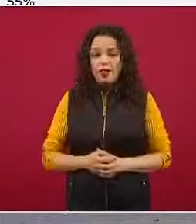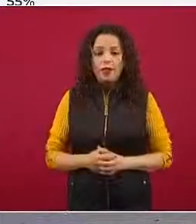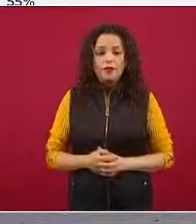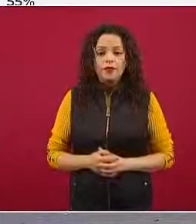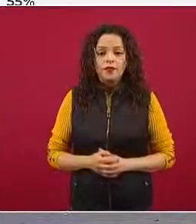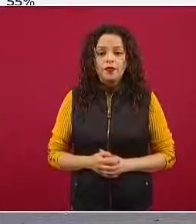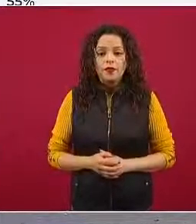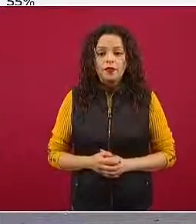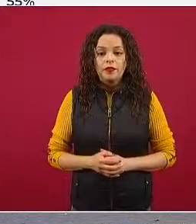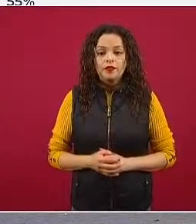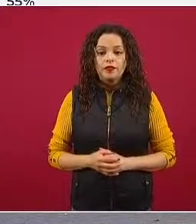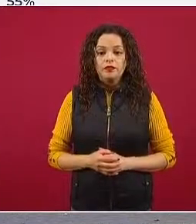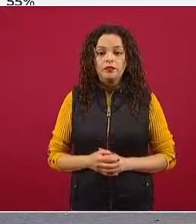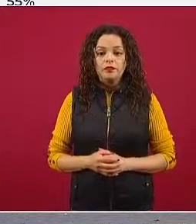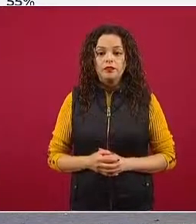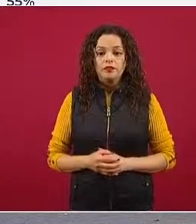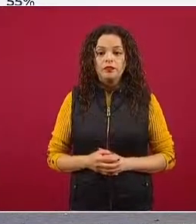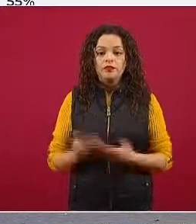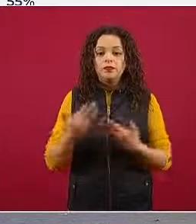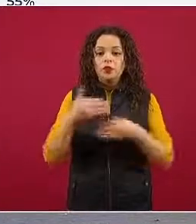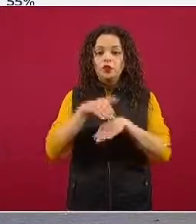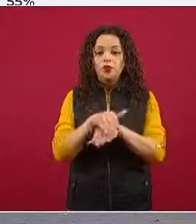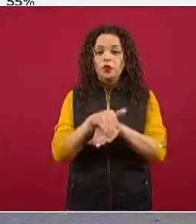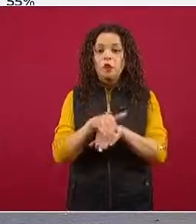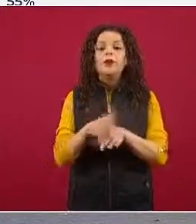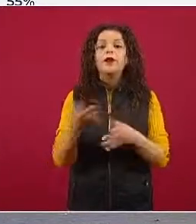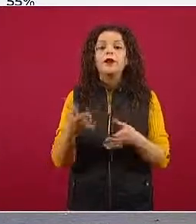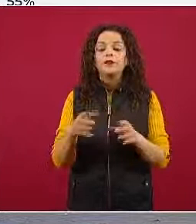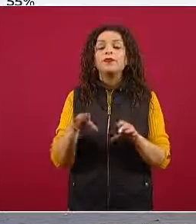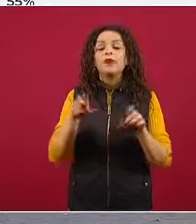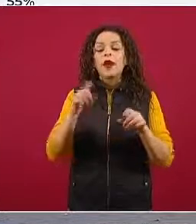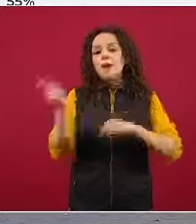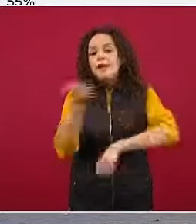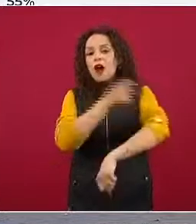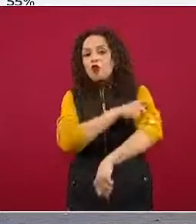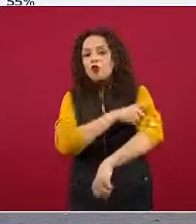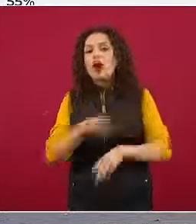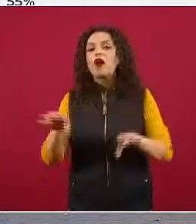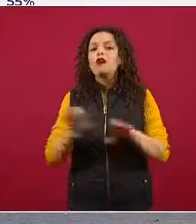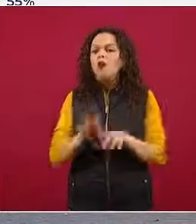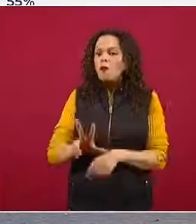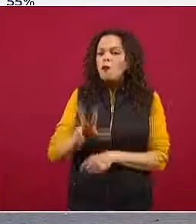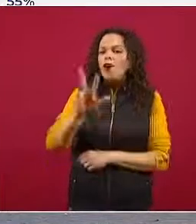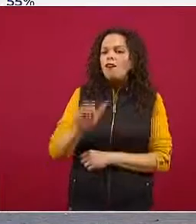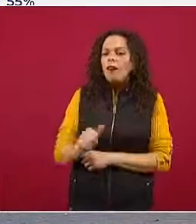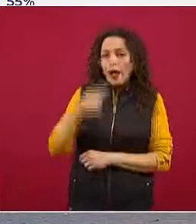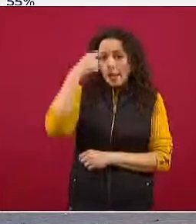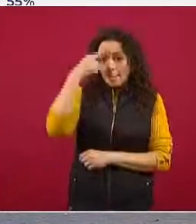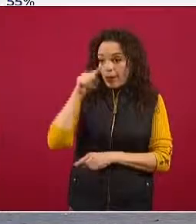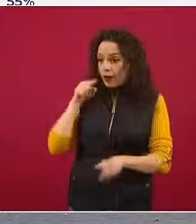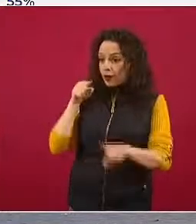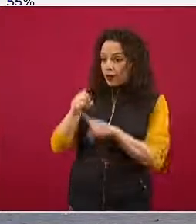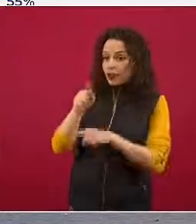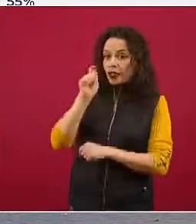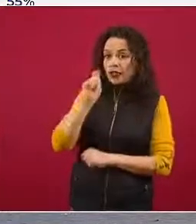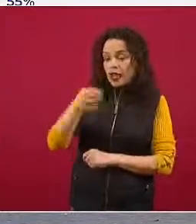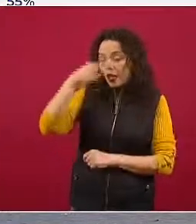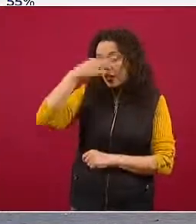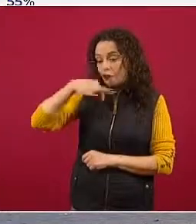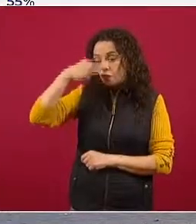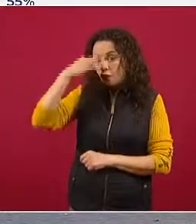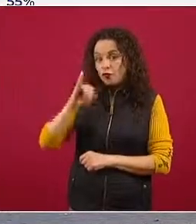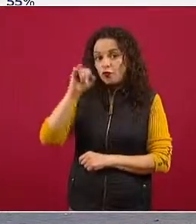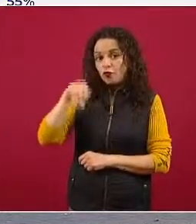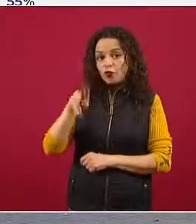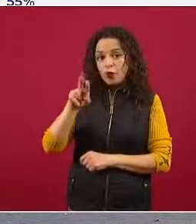Sobre el avance de la vacunación contra influenza estacional, tenemos un avance